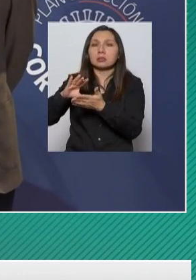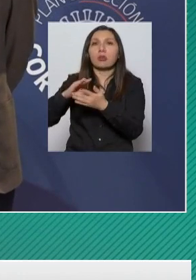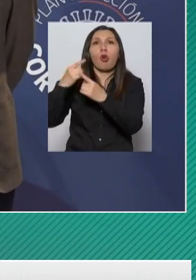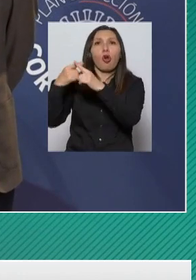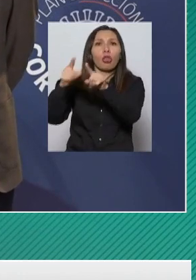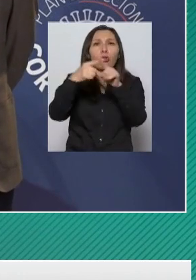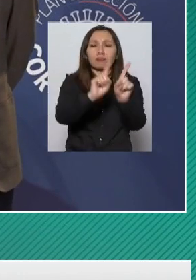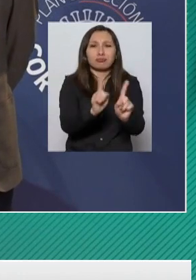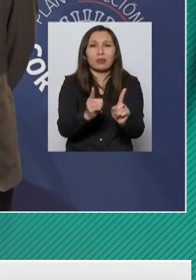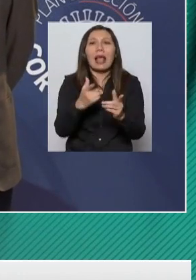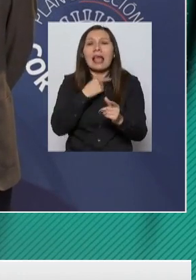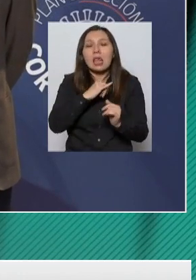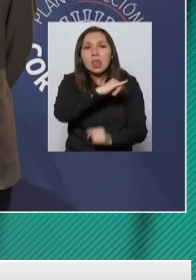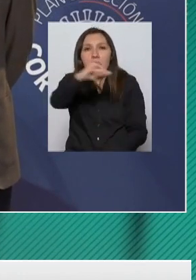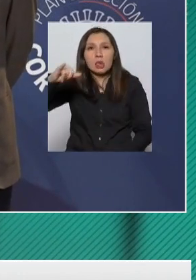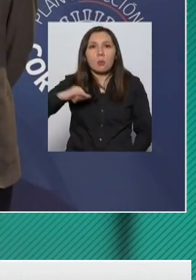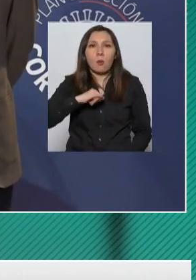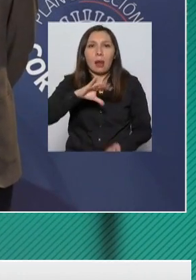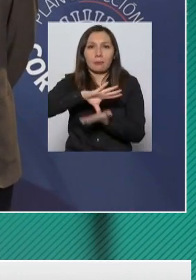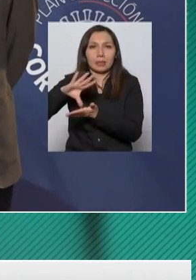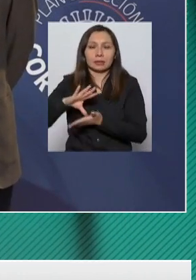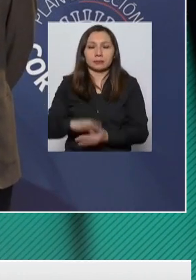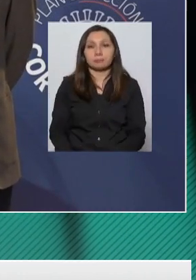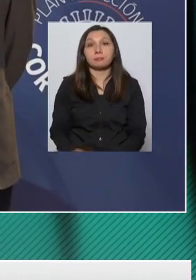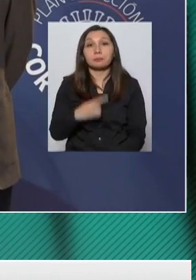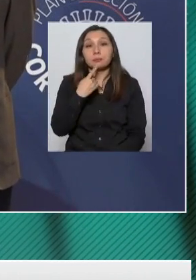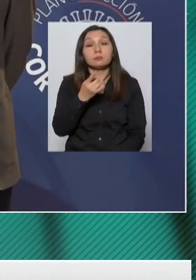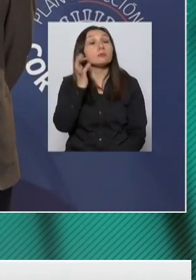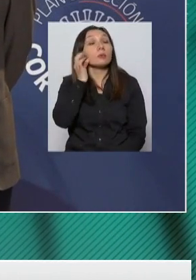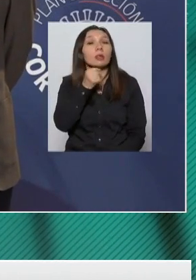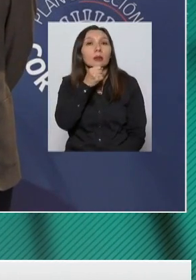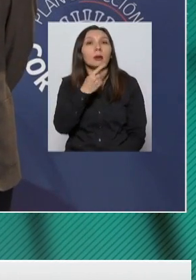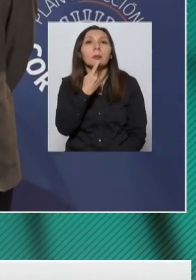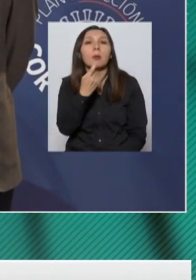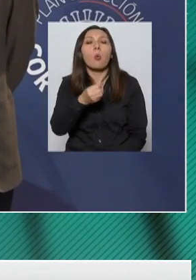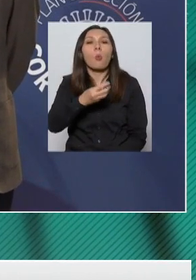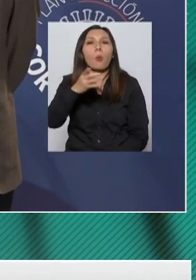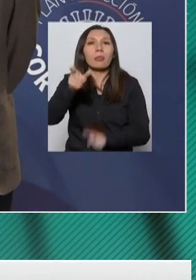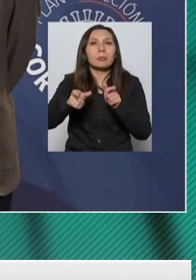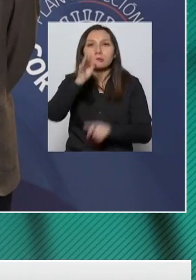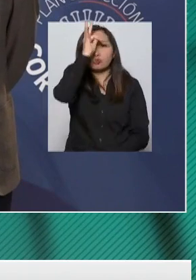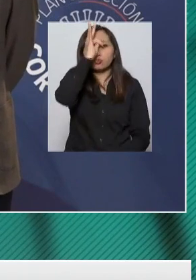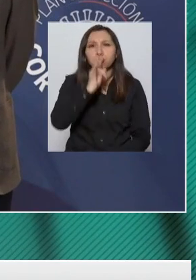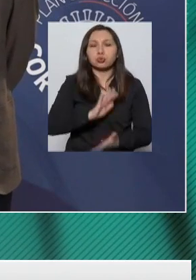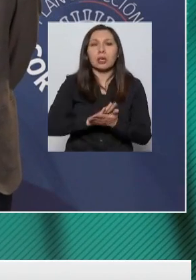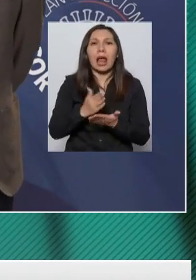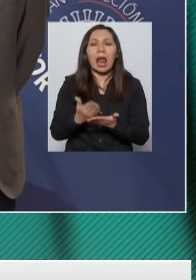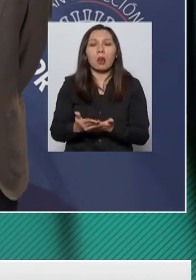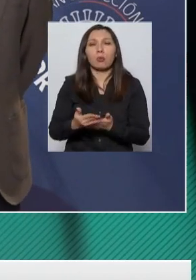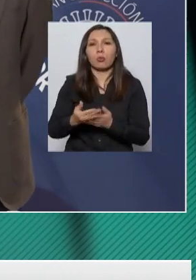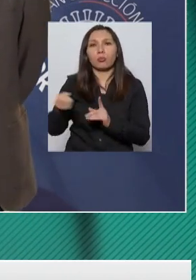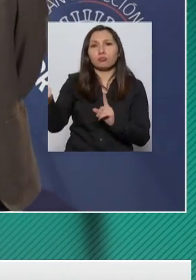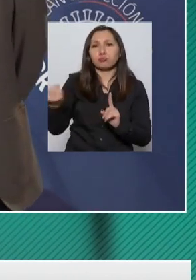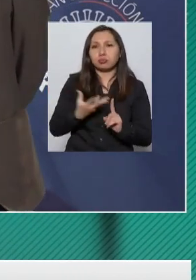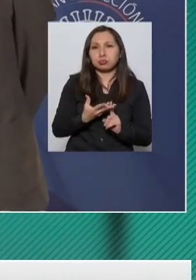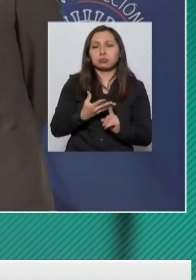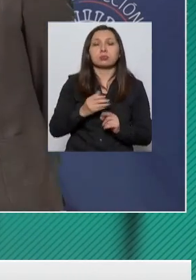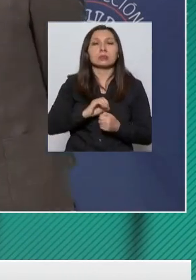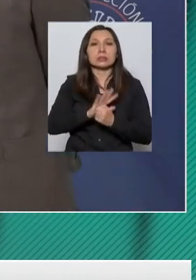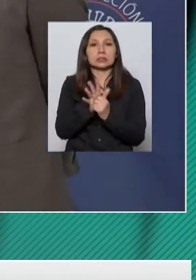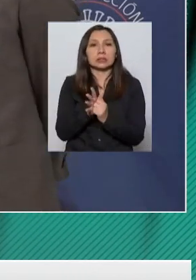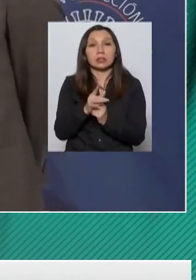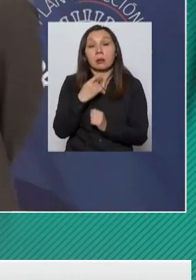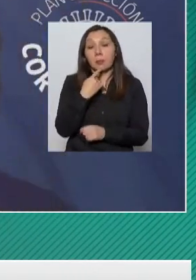otro subsecretarios que yo pendiente del ante el tema de la cantidad de personal de salud infectado y ministro para